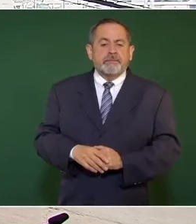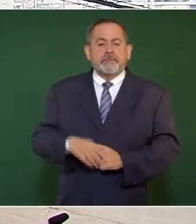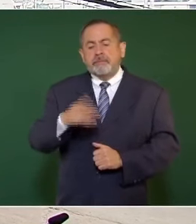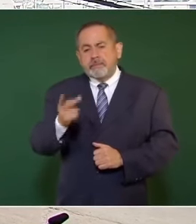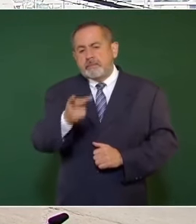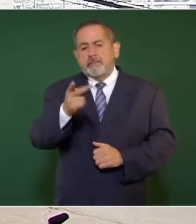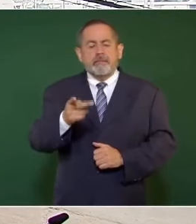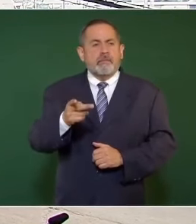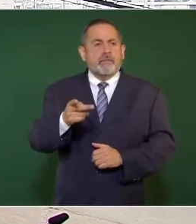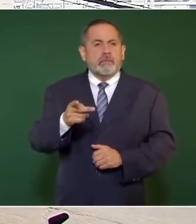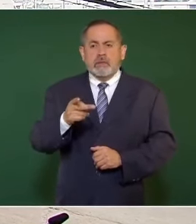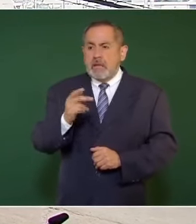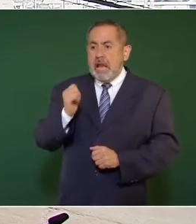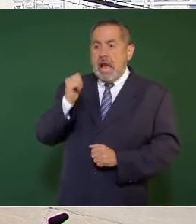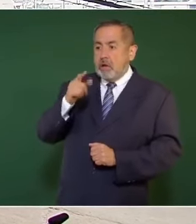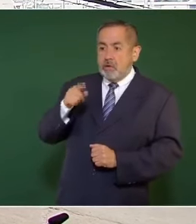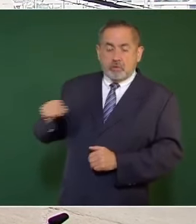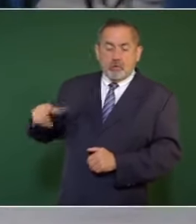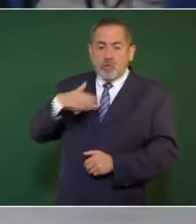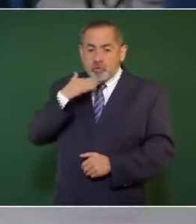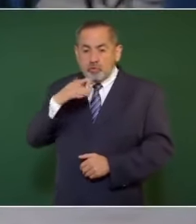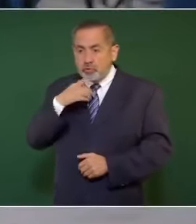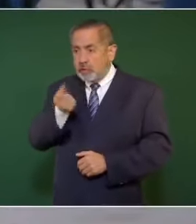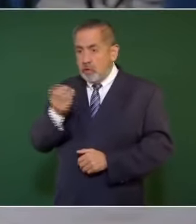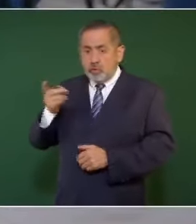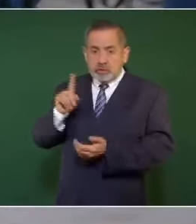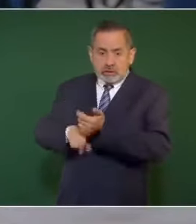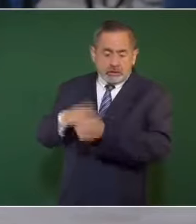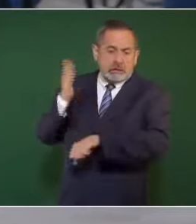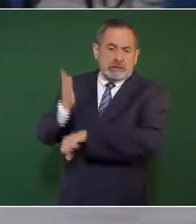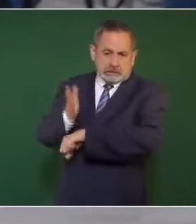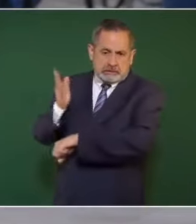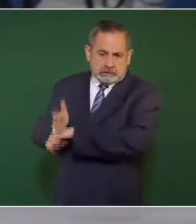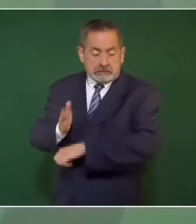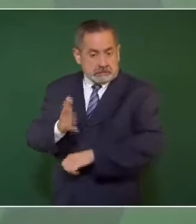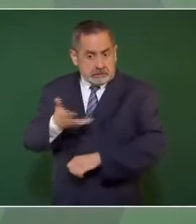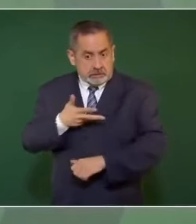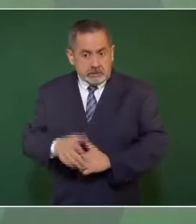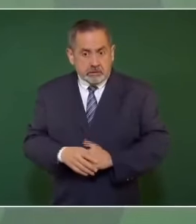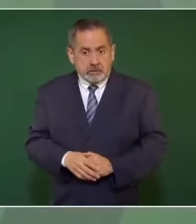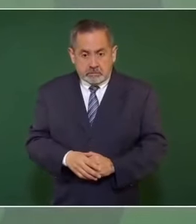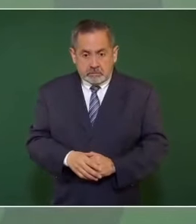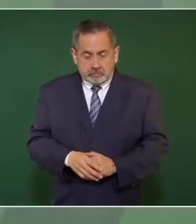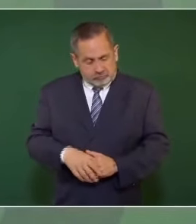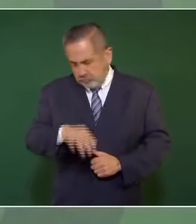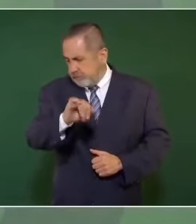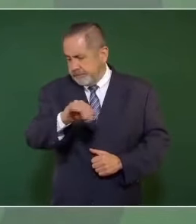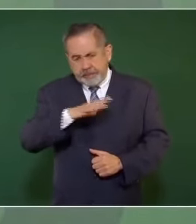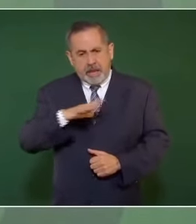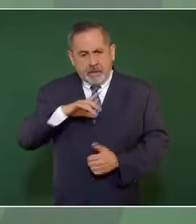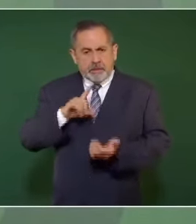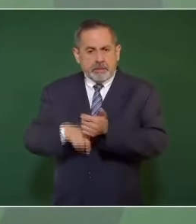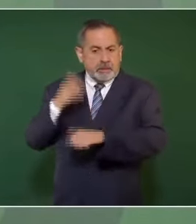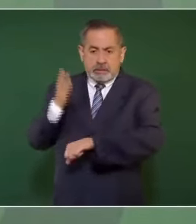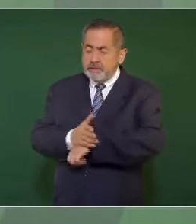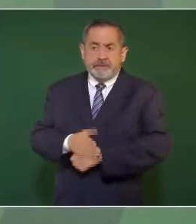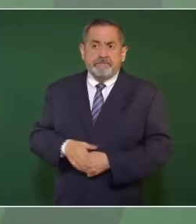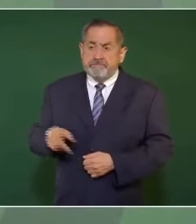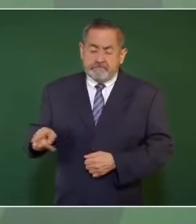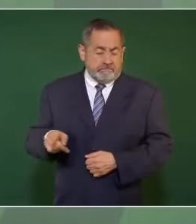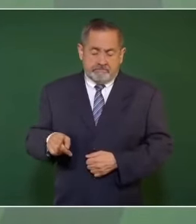Preguntarle, ¿hubo actos de corrupción en su gobierno? ¿Fueron castigados? Sí, sí, y no se permite